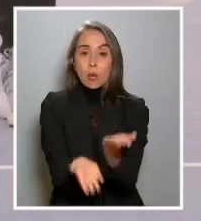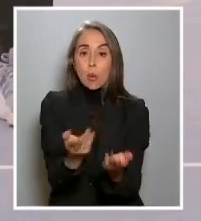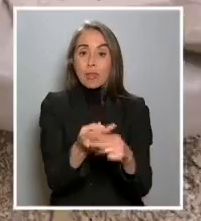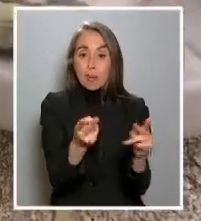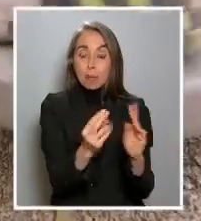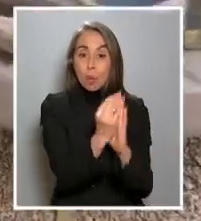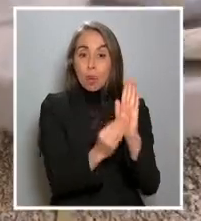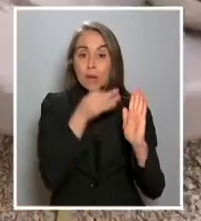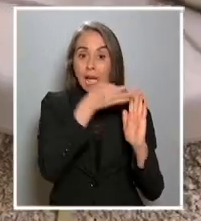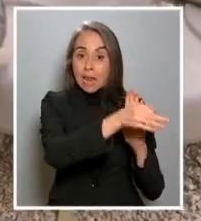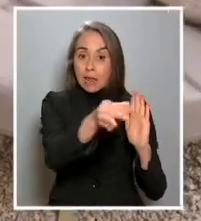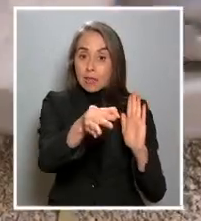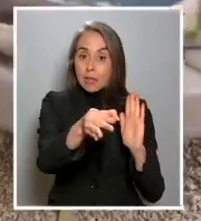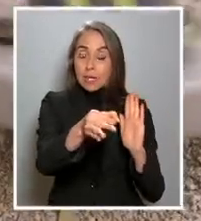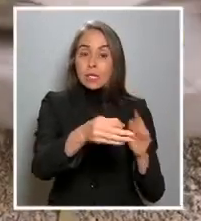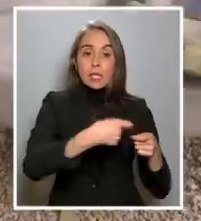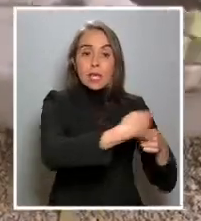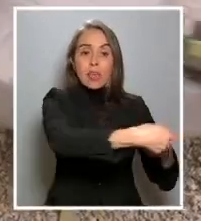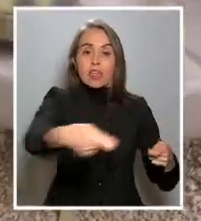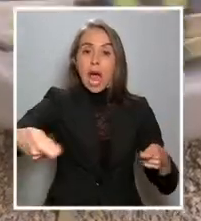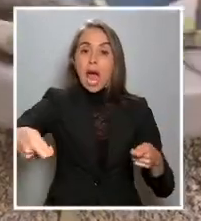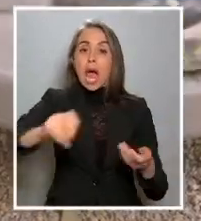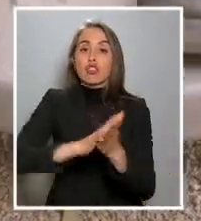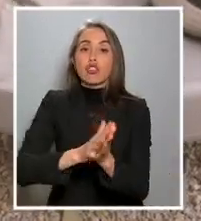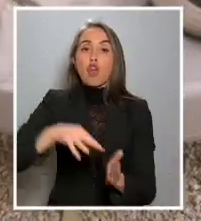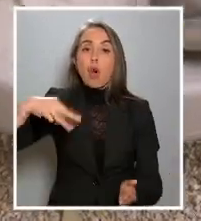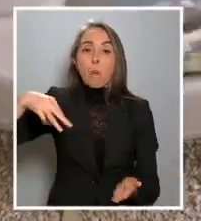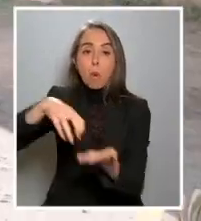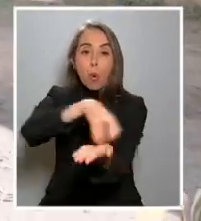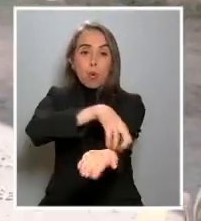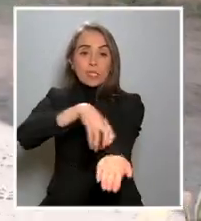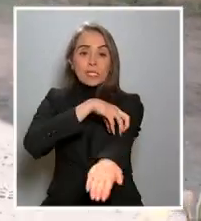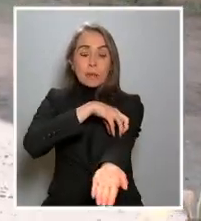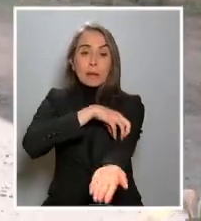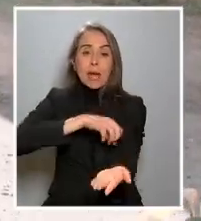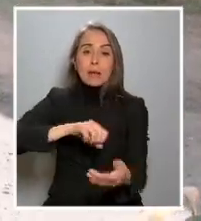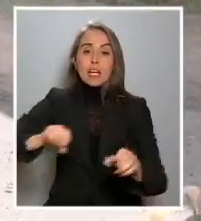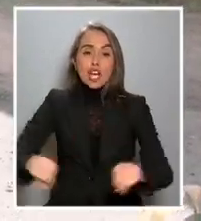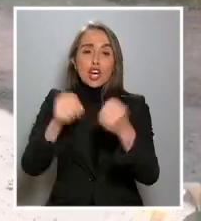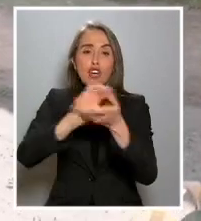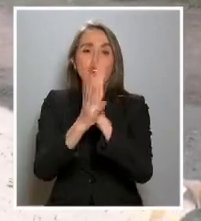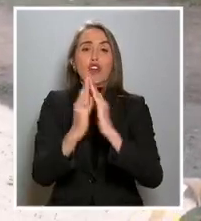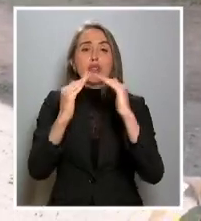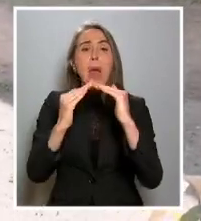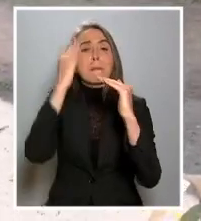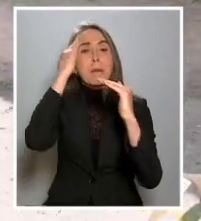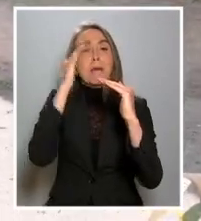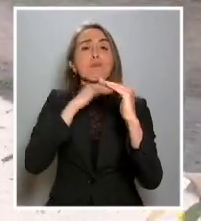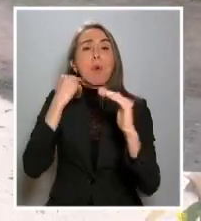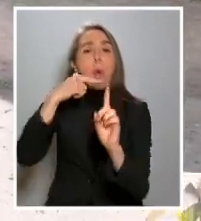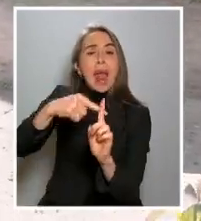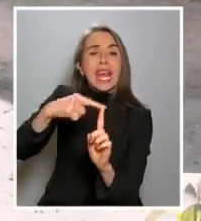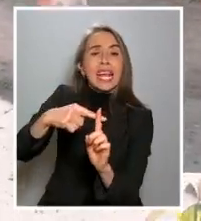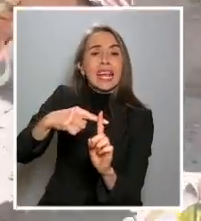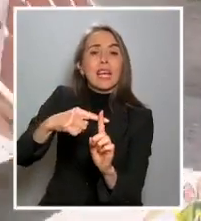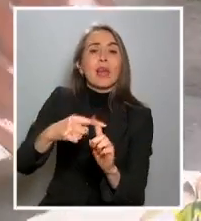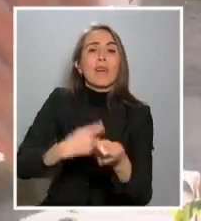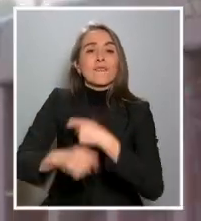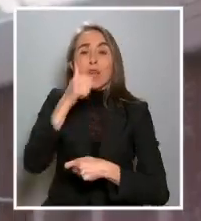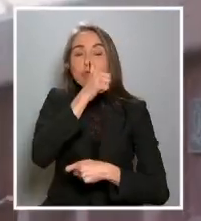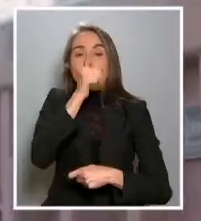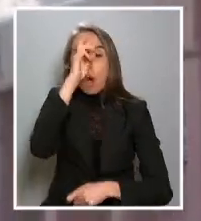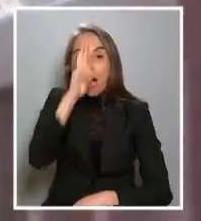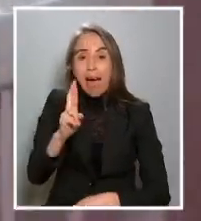pública a todos los municipios a los municipios necesarios para destruir cualquier memorial relacionado con el narco.